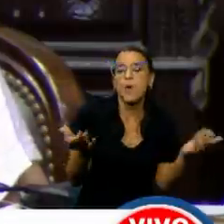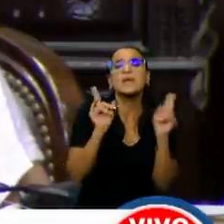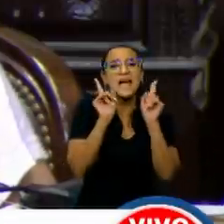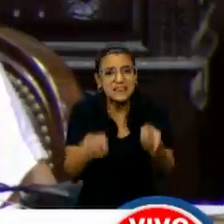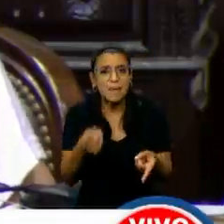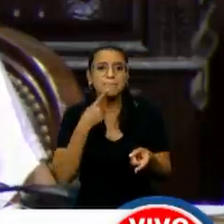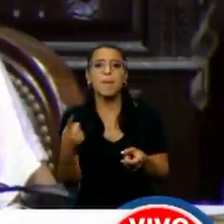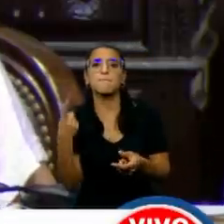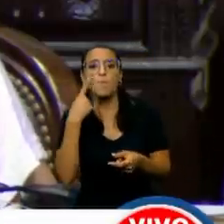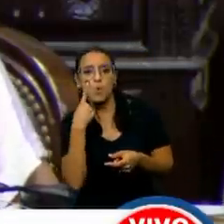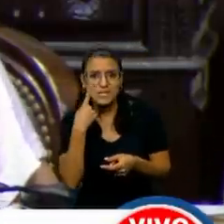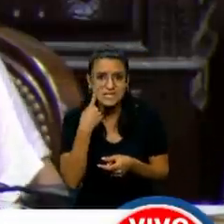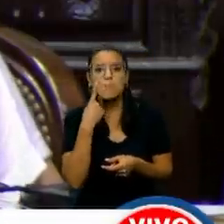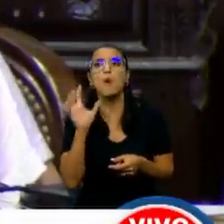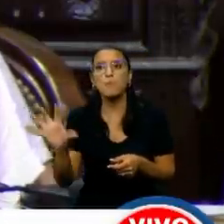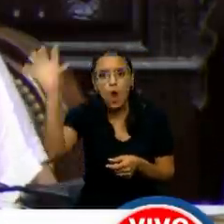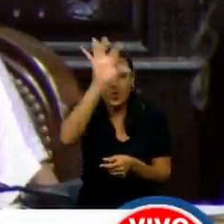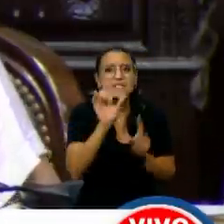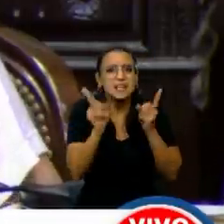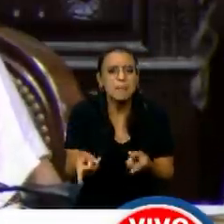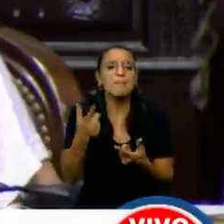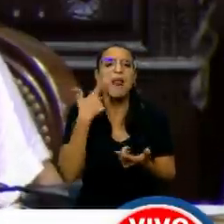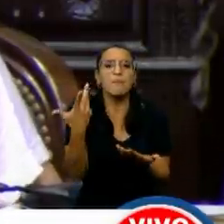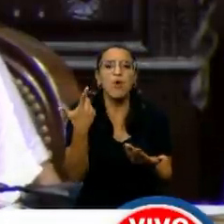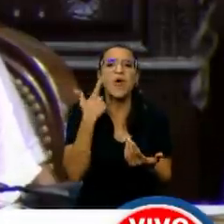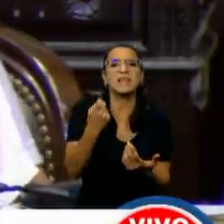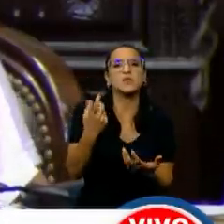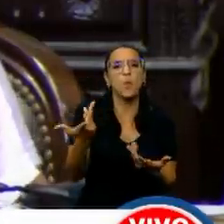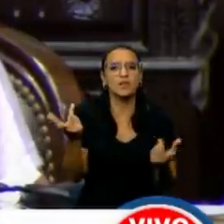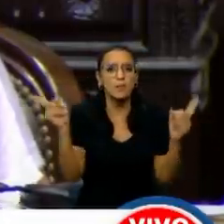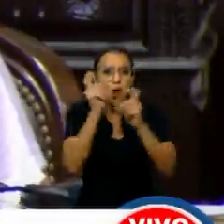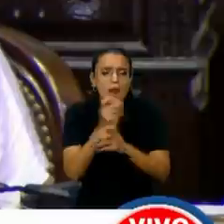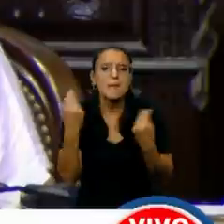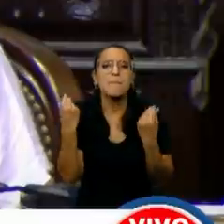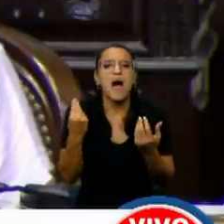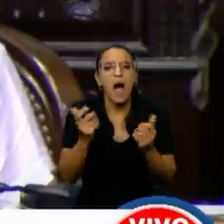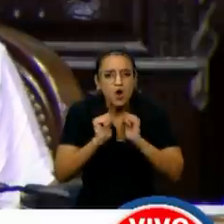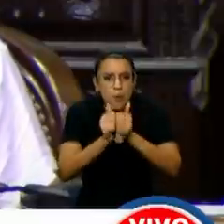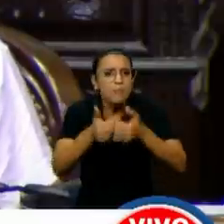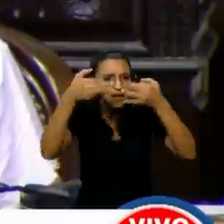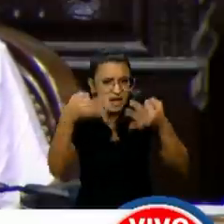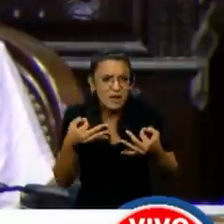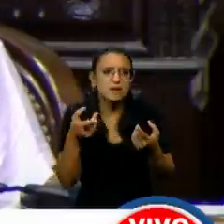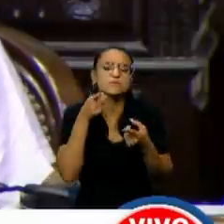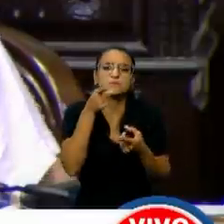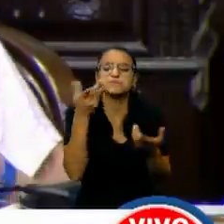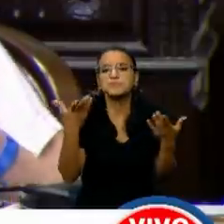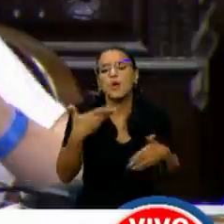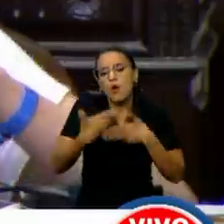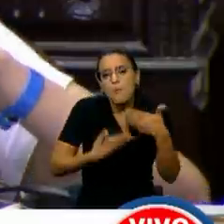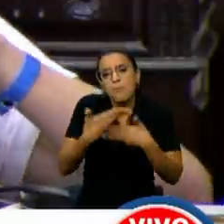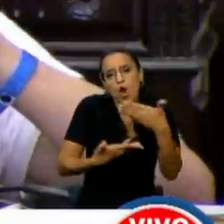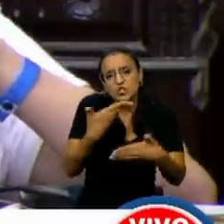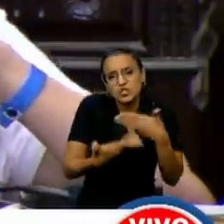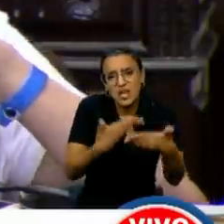municipios para poder dar cuenta de esta problemática para poder acompañar cómo se requiere y qué implica entonces también un proceso